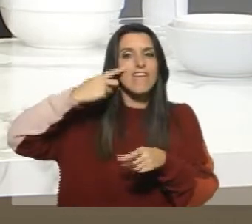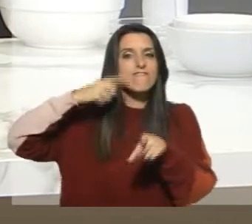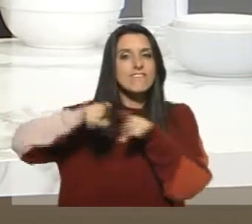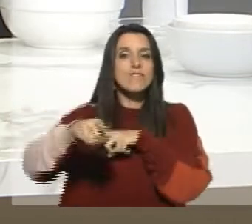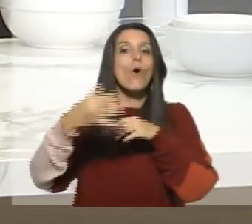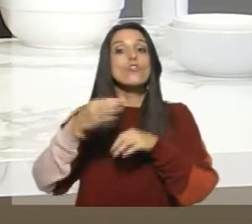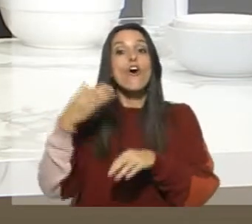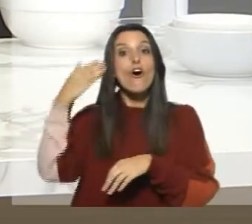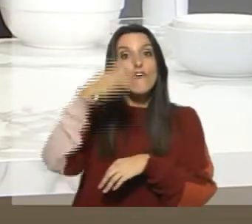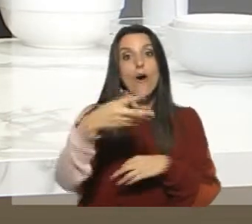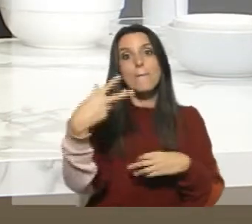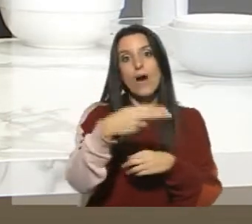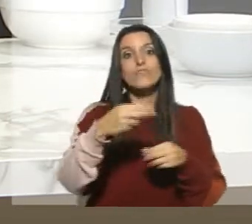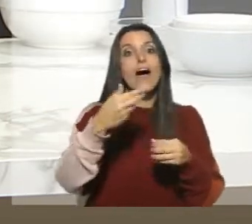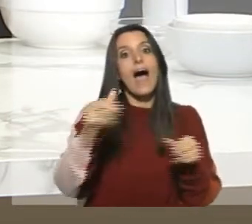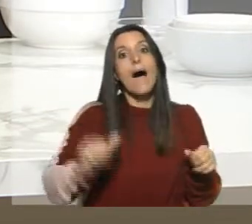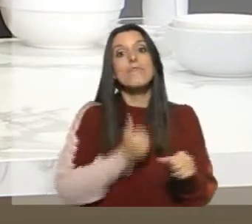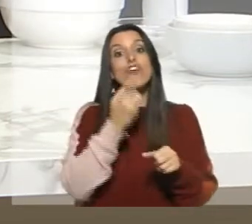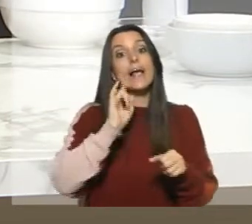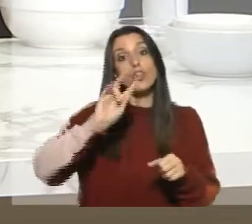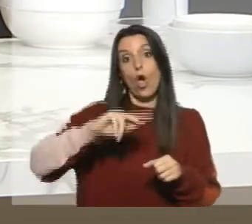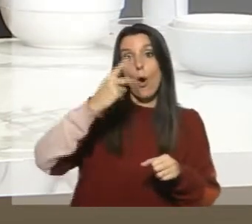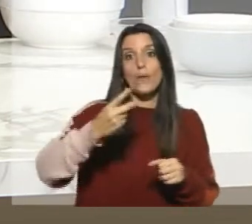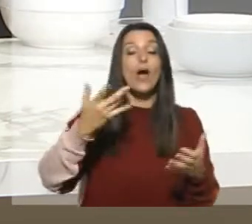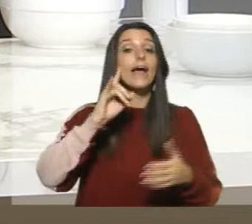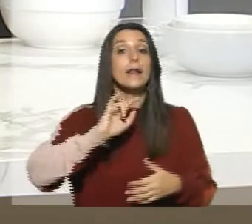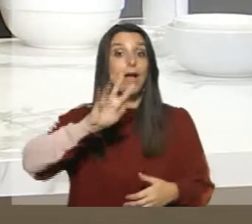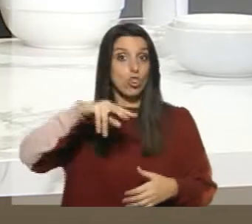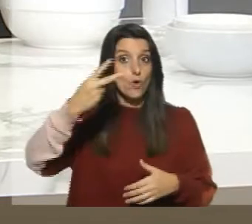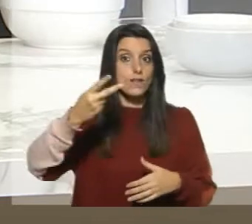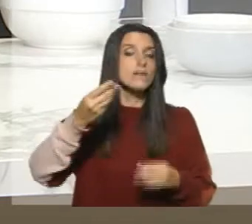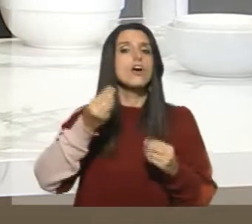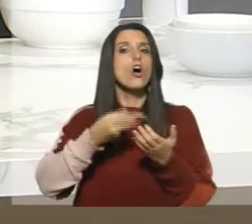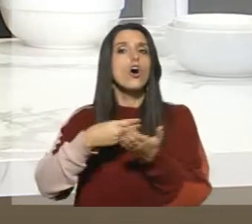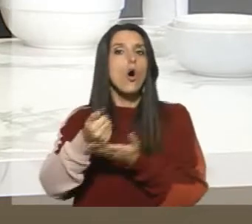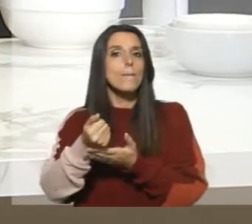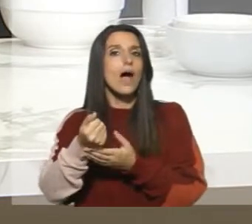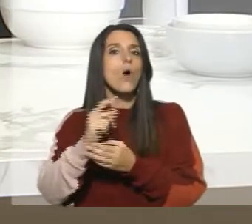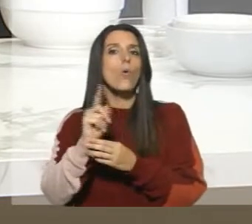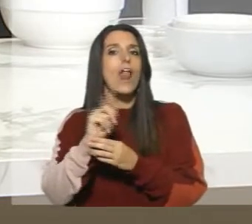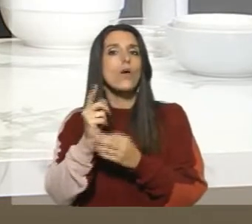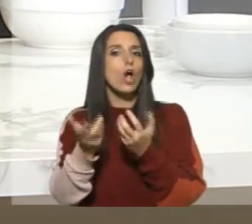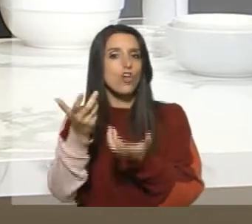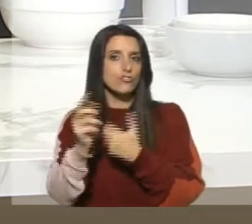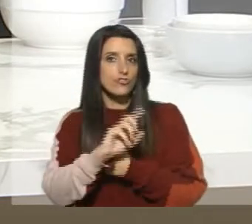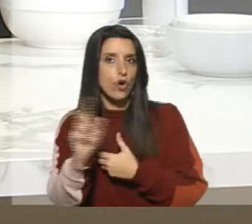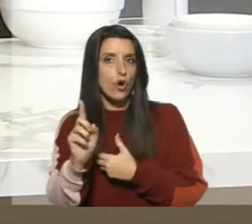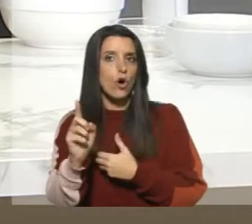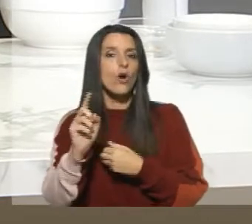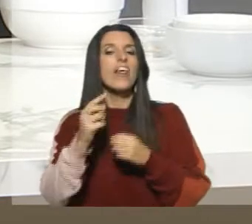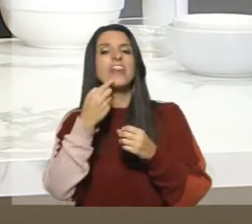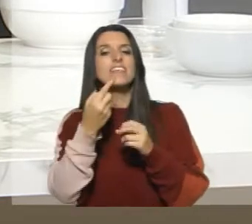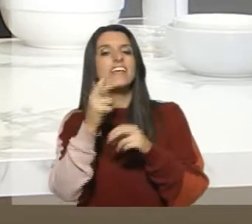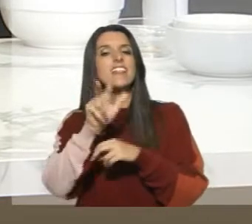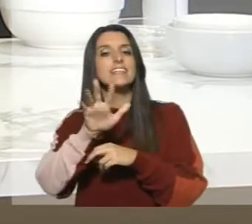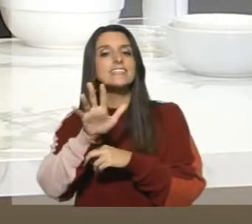esté la pausa haciendo la crema de leche. Tengo acá crema de leche que tenés que comprarla una de la que no sea para cocinarla, que tenga arriba de un